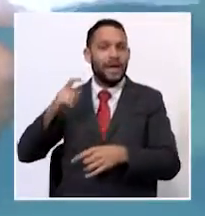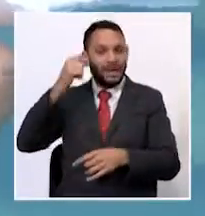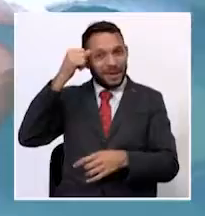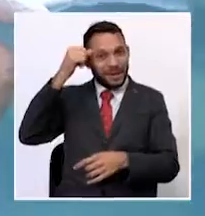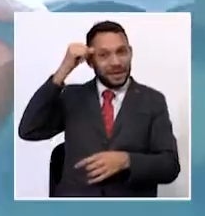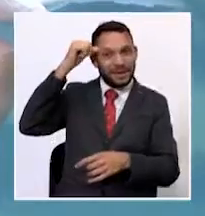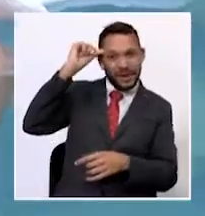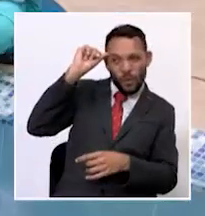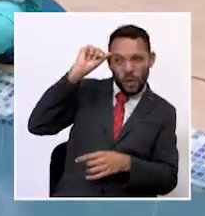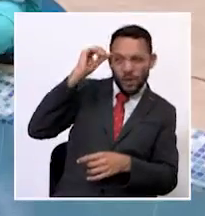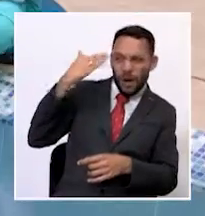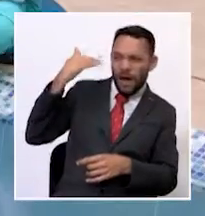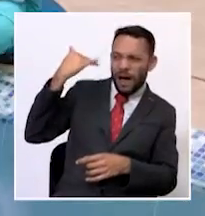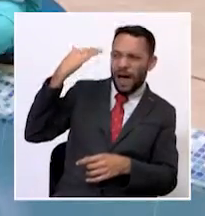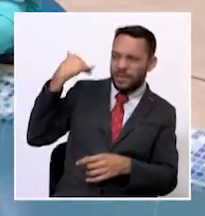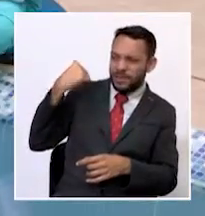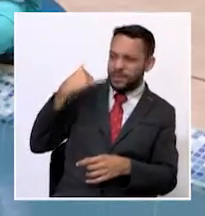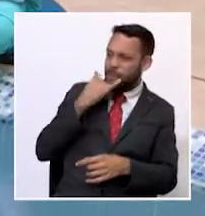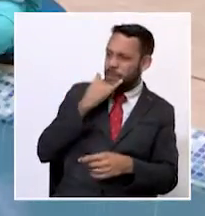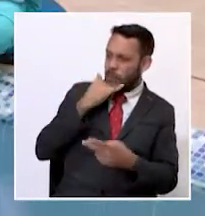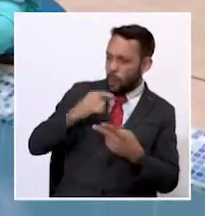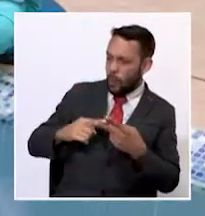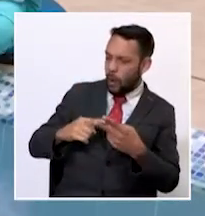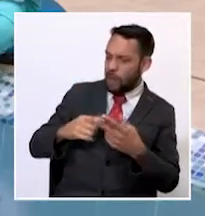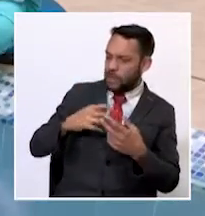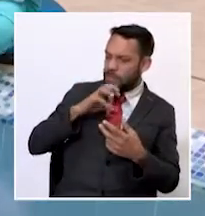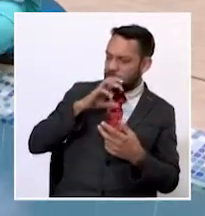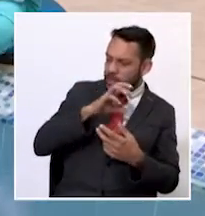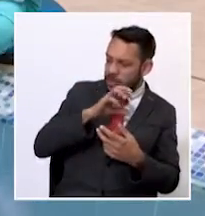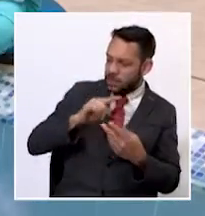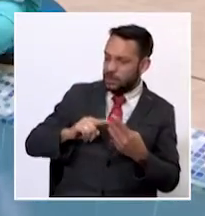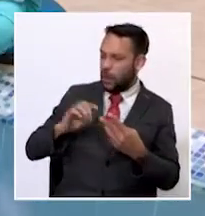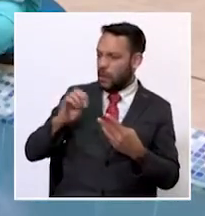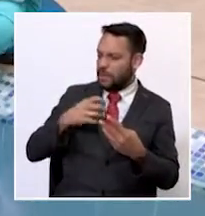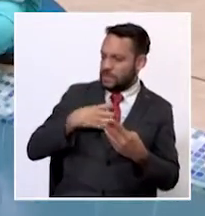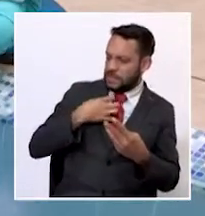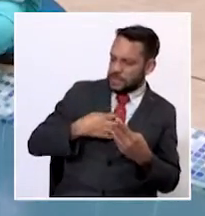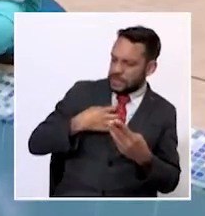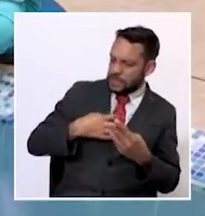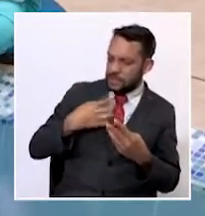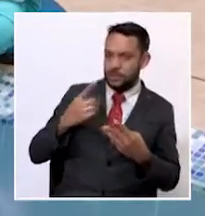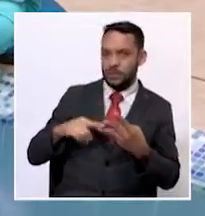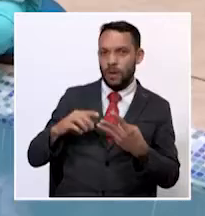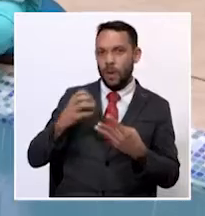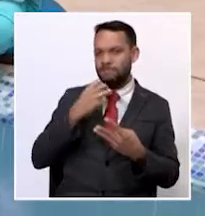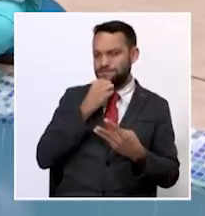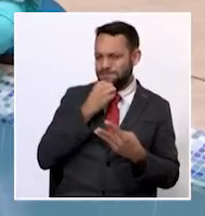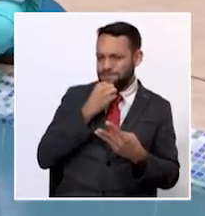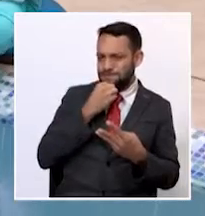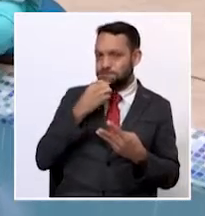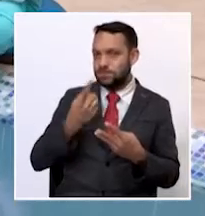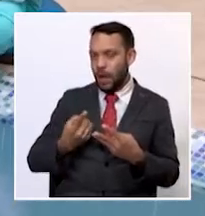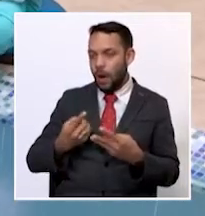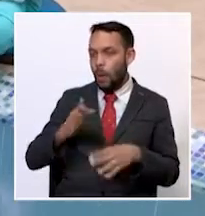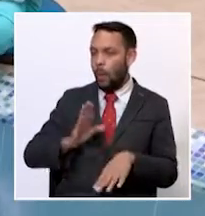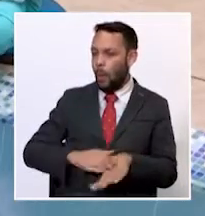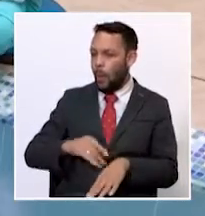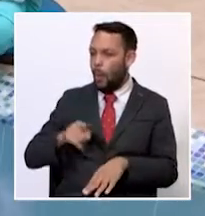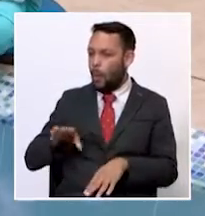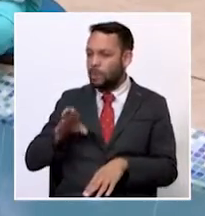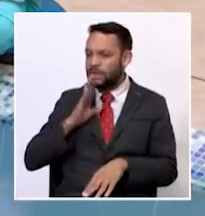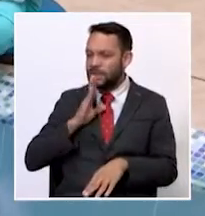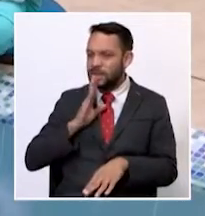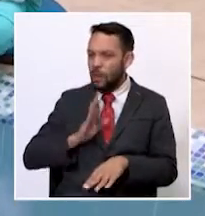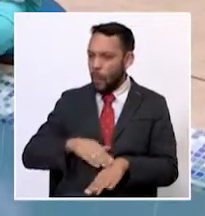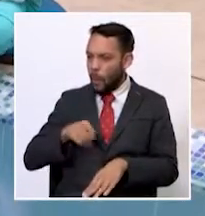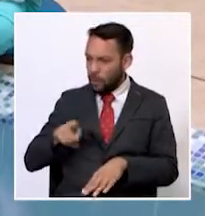está liberando, que quiere gritar, que es lo que nosotros insistimos en la pregunta en la historia clínica, ¿a qué le achaca? ¿Usted